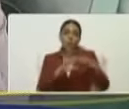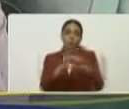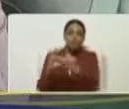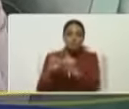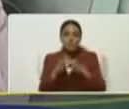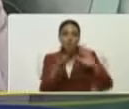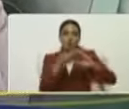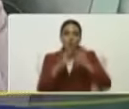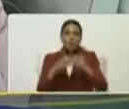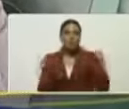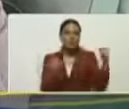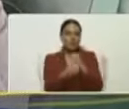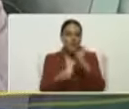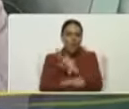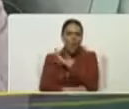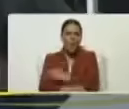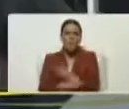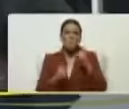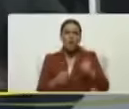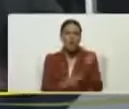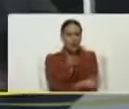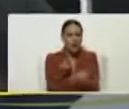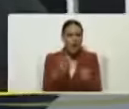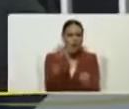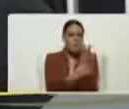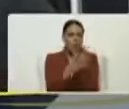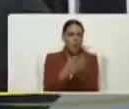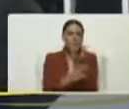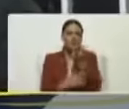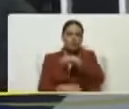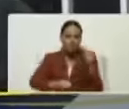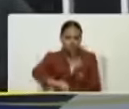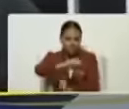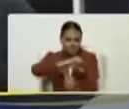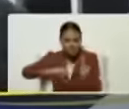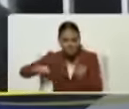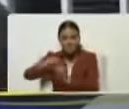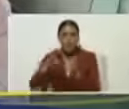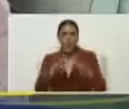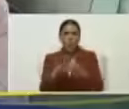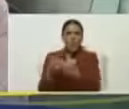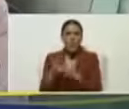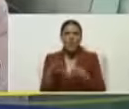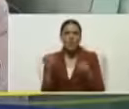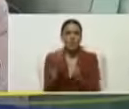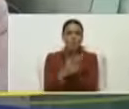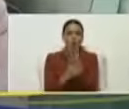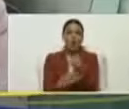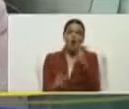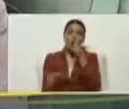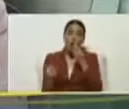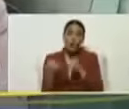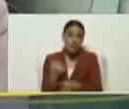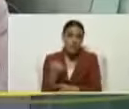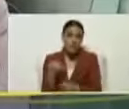como poder económico productivo. Que produzca comida, que produzca